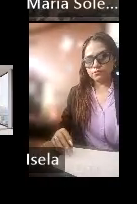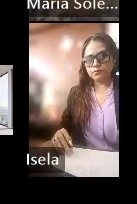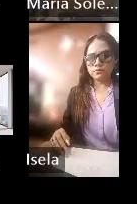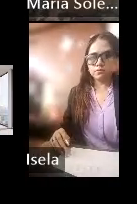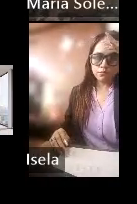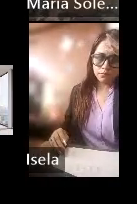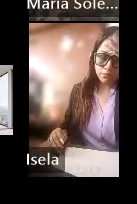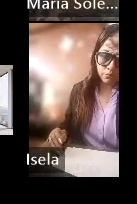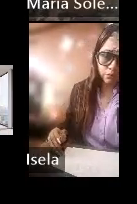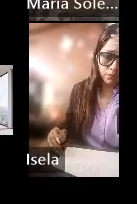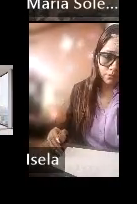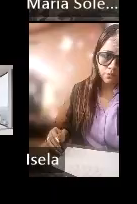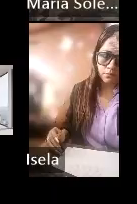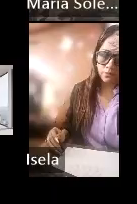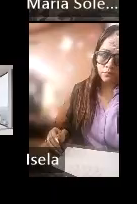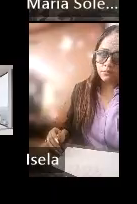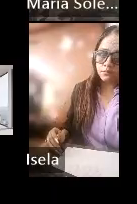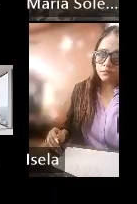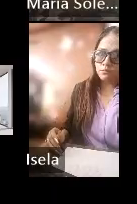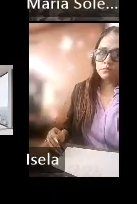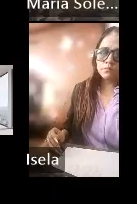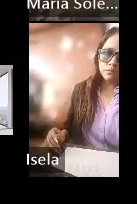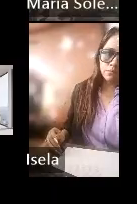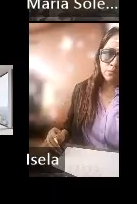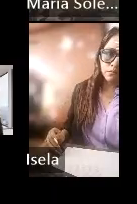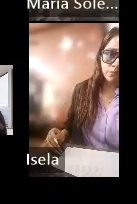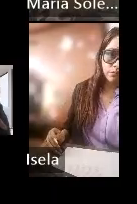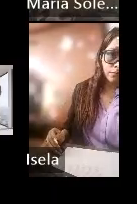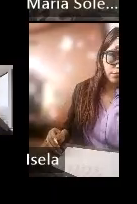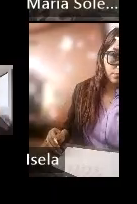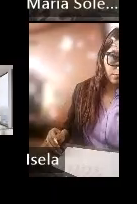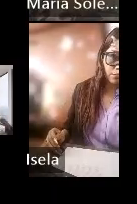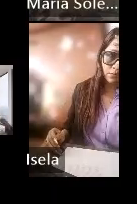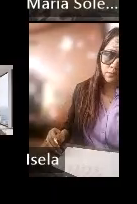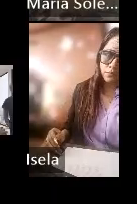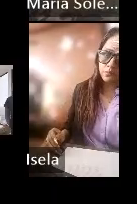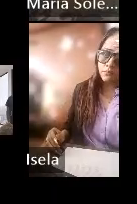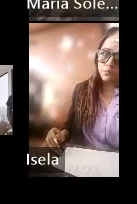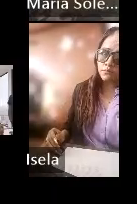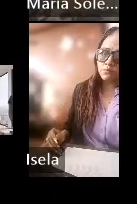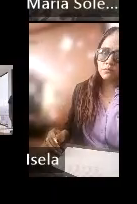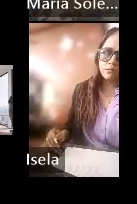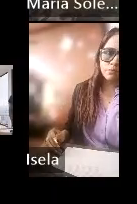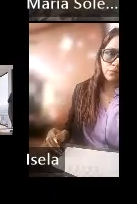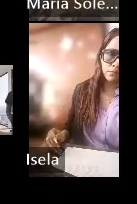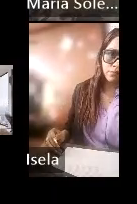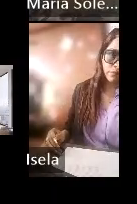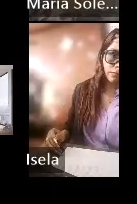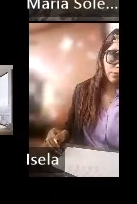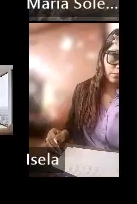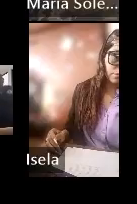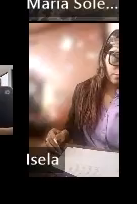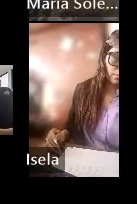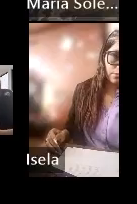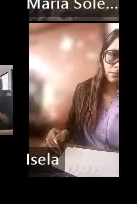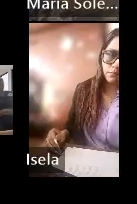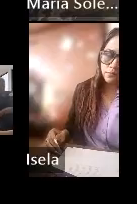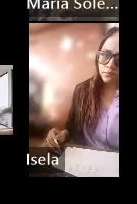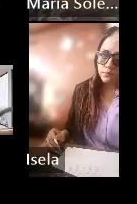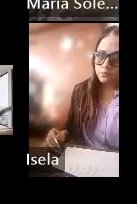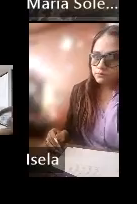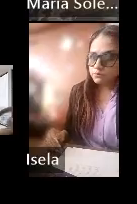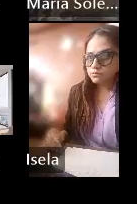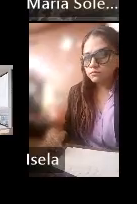latido, fue mejor ahorita, ¿para qué querías un niño teletón? Si ubican, pues yo soy licenciada en